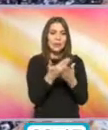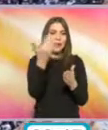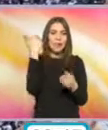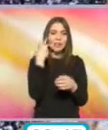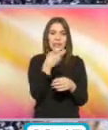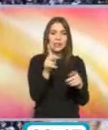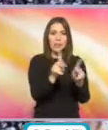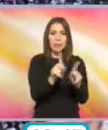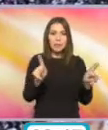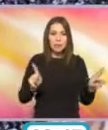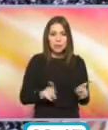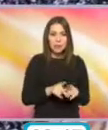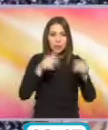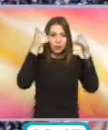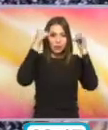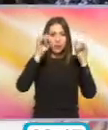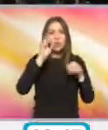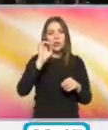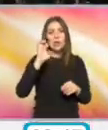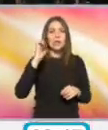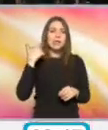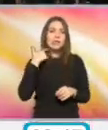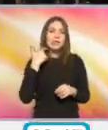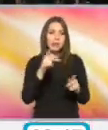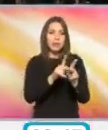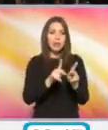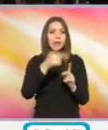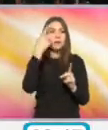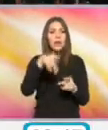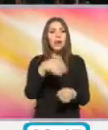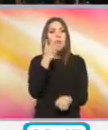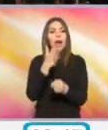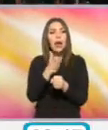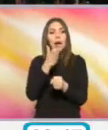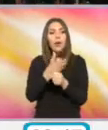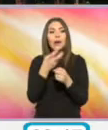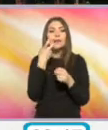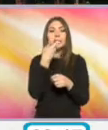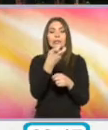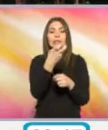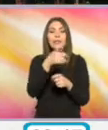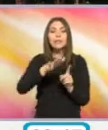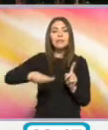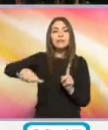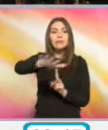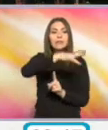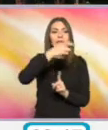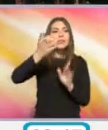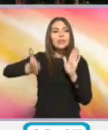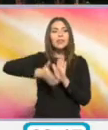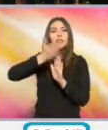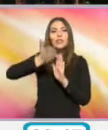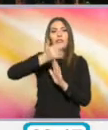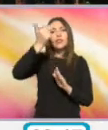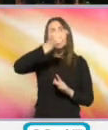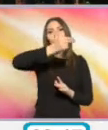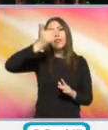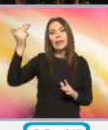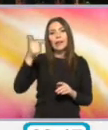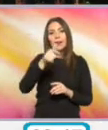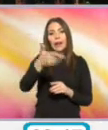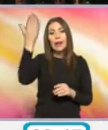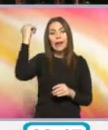Plaza de Toros, o la ex Plaza de Toro. Esta es la ex Plaza de Es la Toros. que- Ese es el Esa es hotel. la que yo digo, porque hay una que Ajá. es la Plaza de Toros